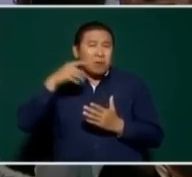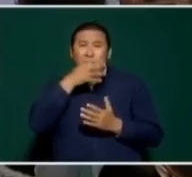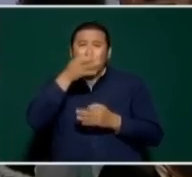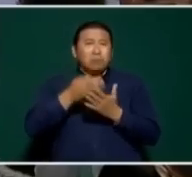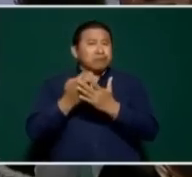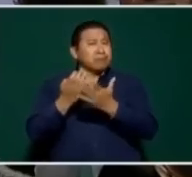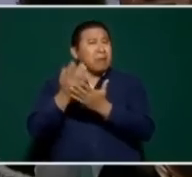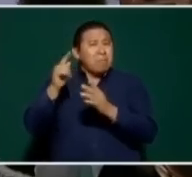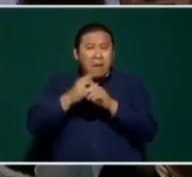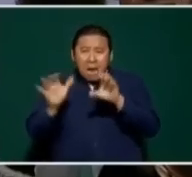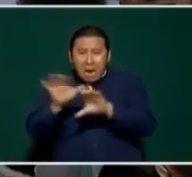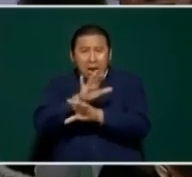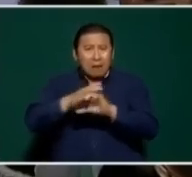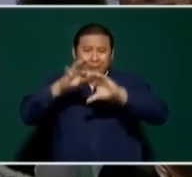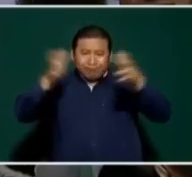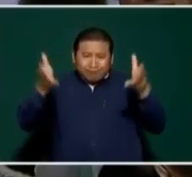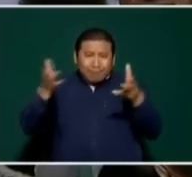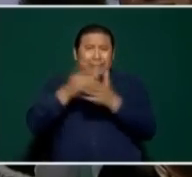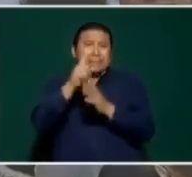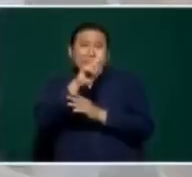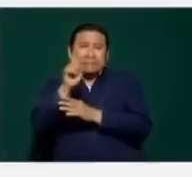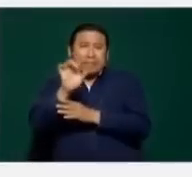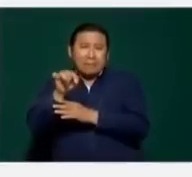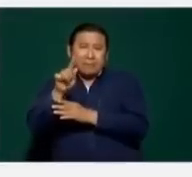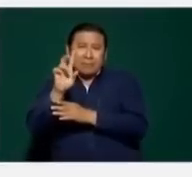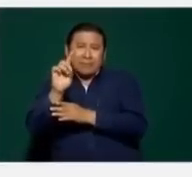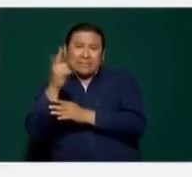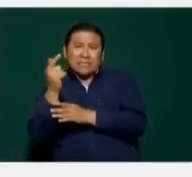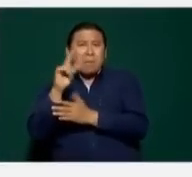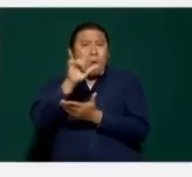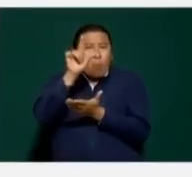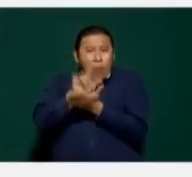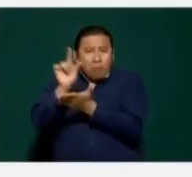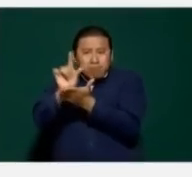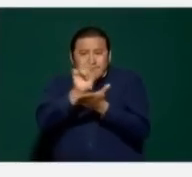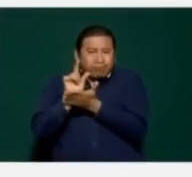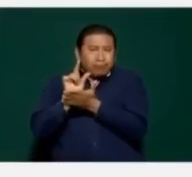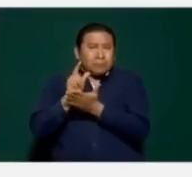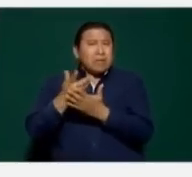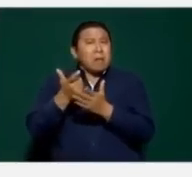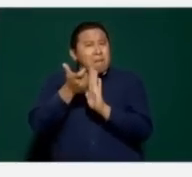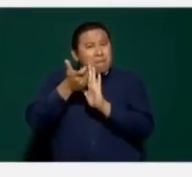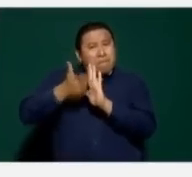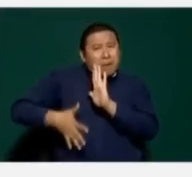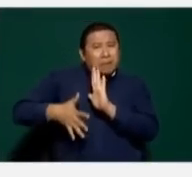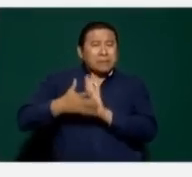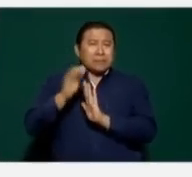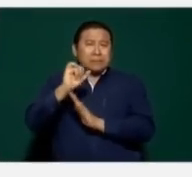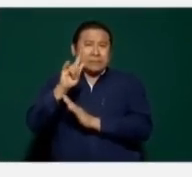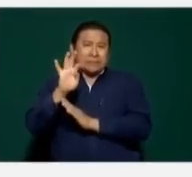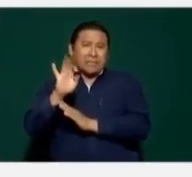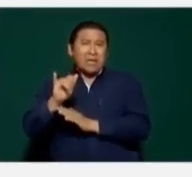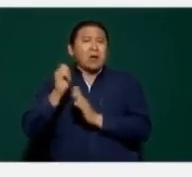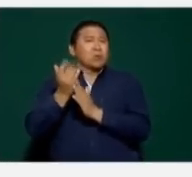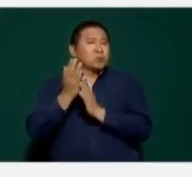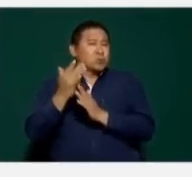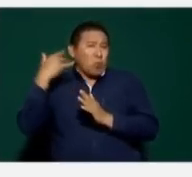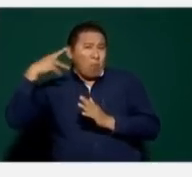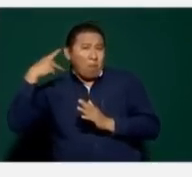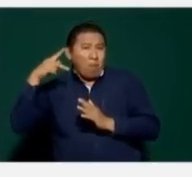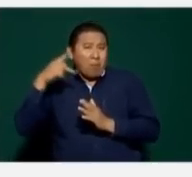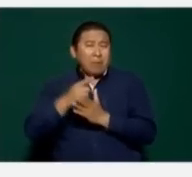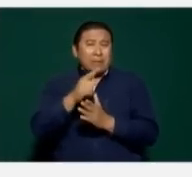tanques estacionarios a 11 pesos 37 centavos por litro. El más económico en Santiago Mihuatán, Puebla,